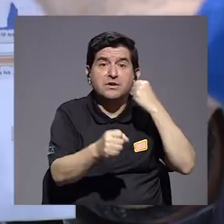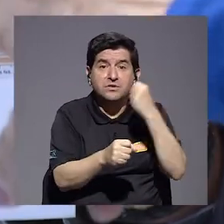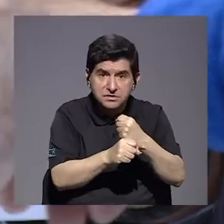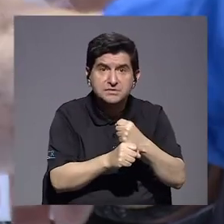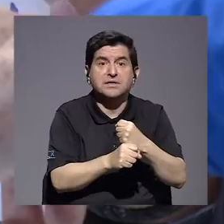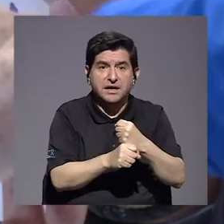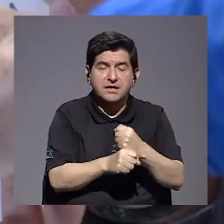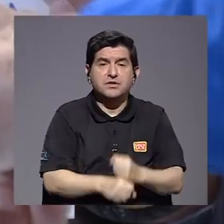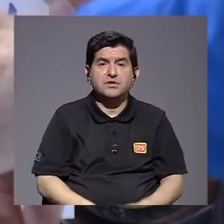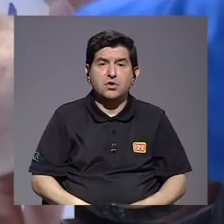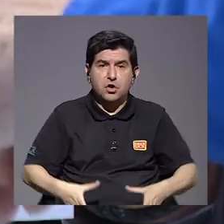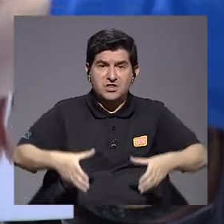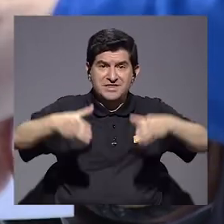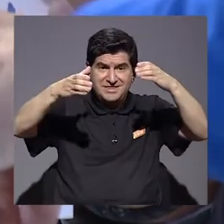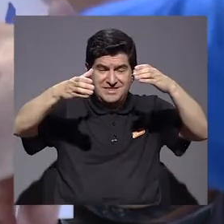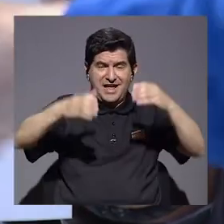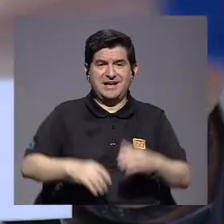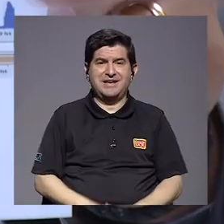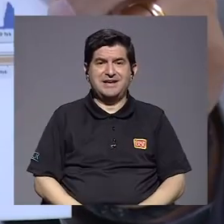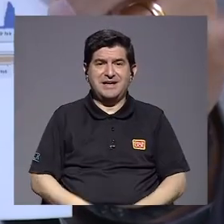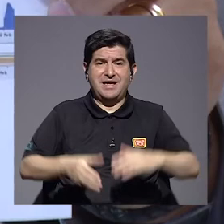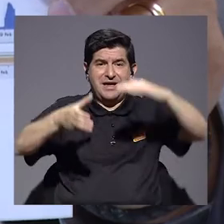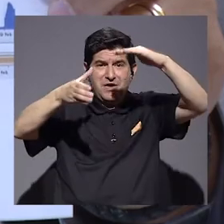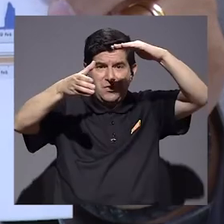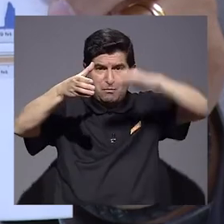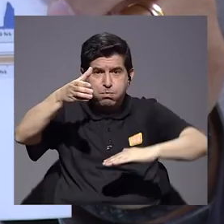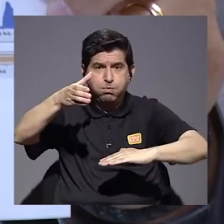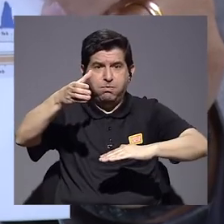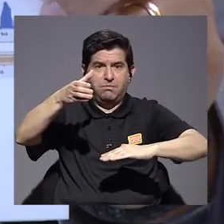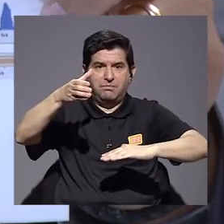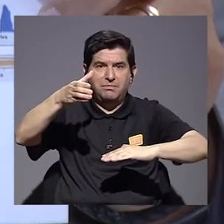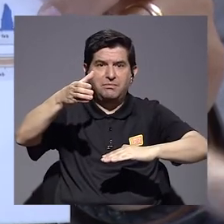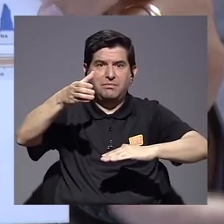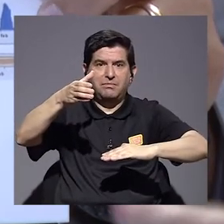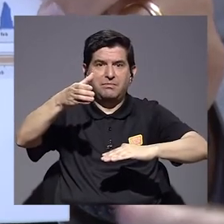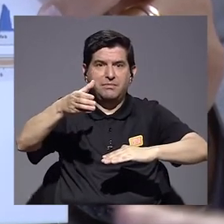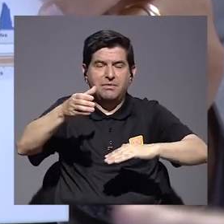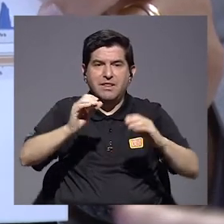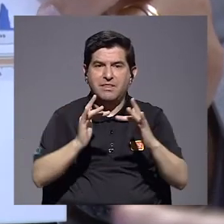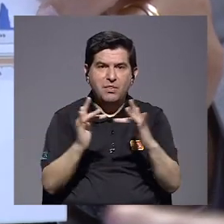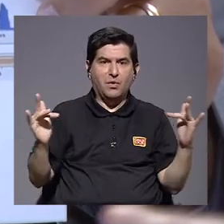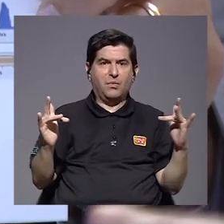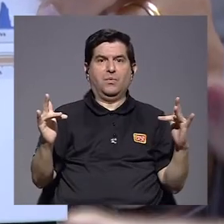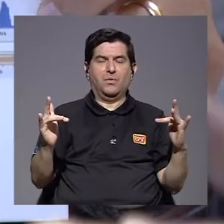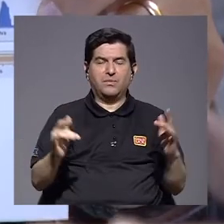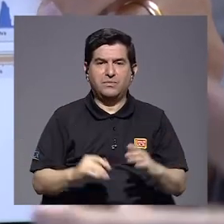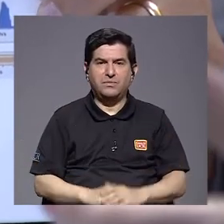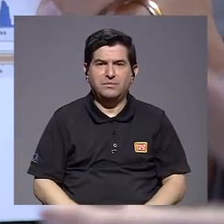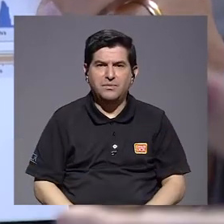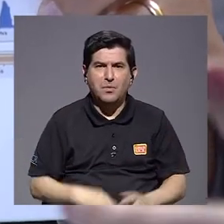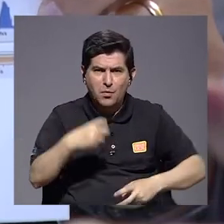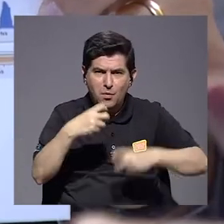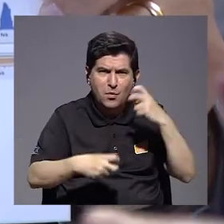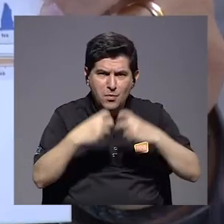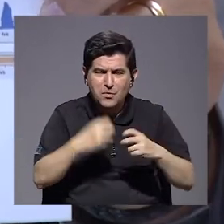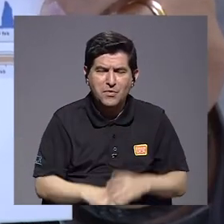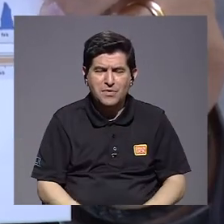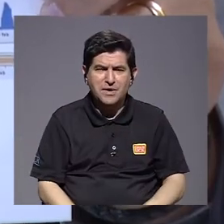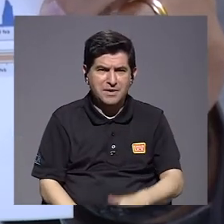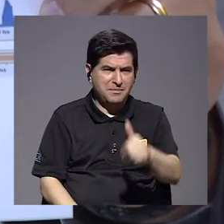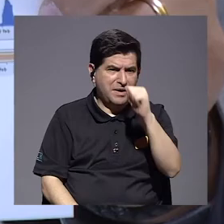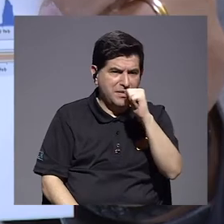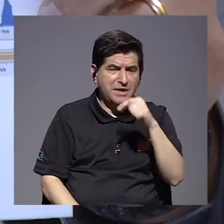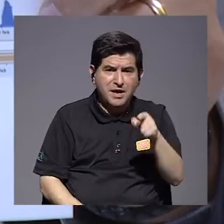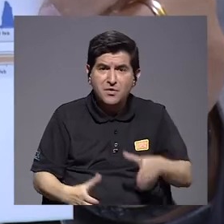este año el tanque llega al piso. Estamos pasando un momento muy difícil al con piso porque el no, recurso hídrico en los